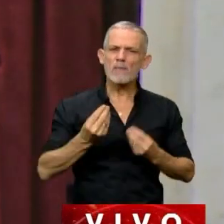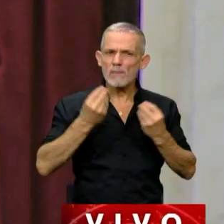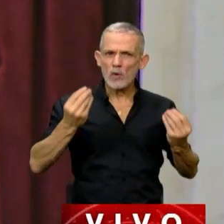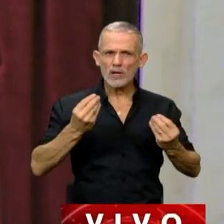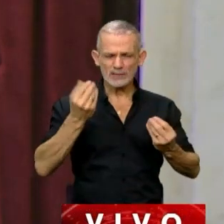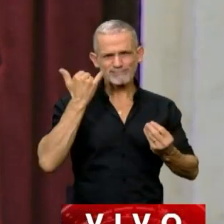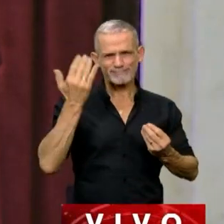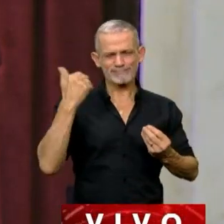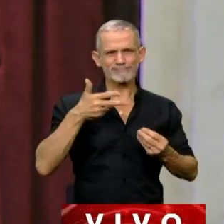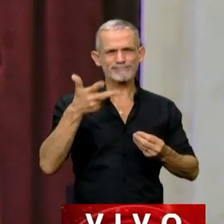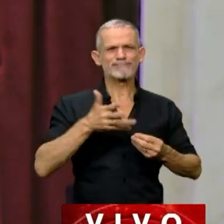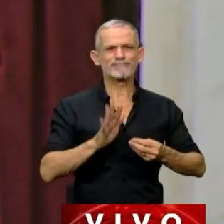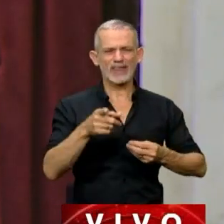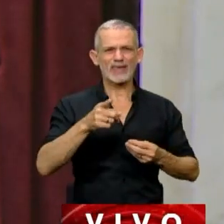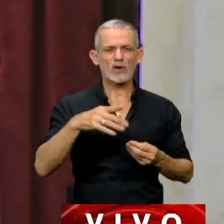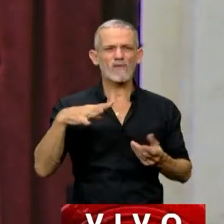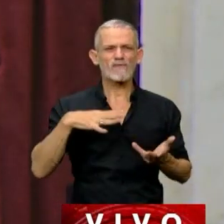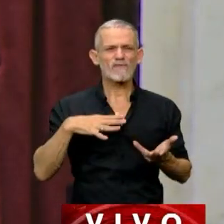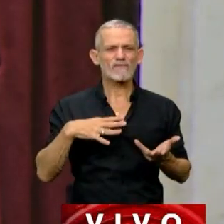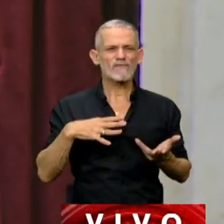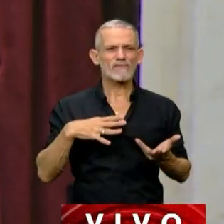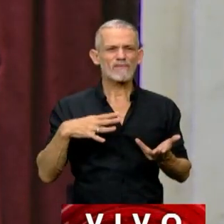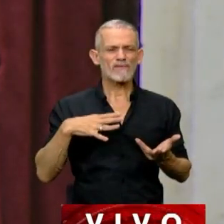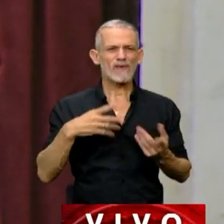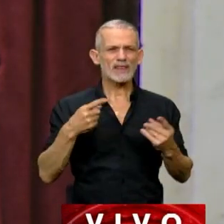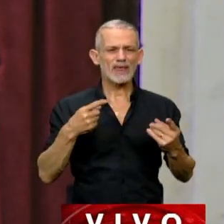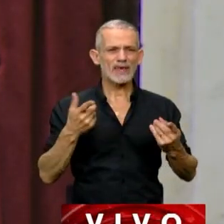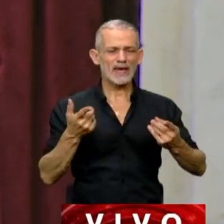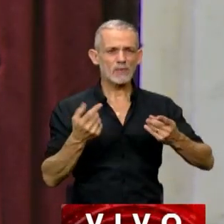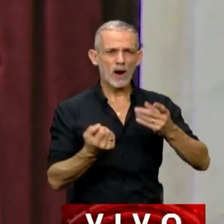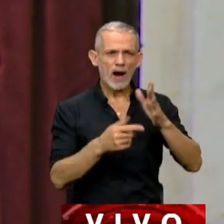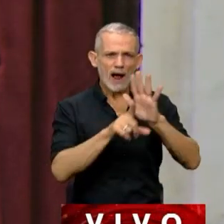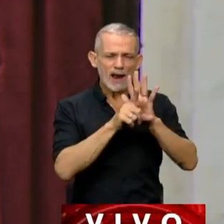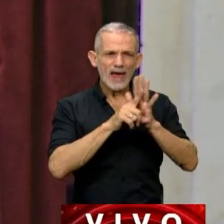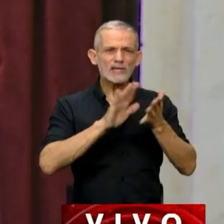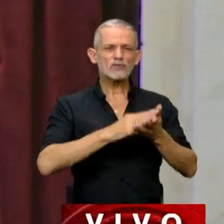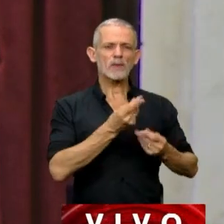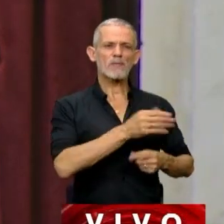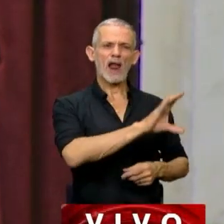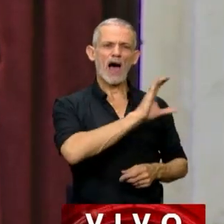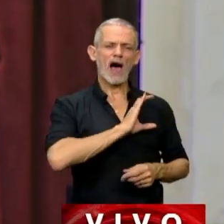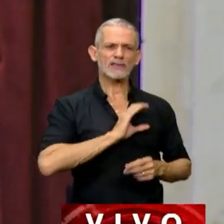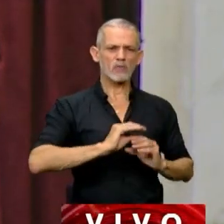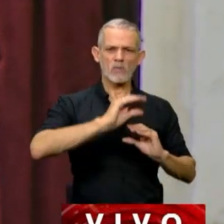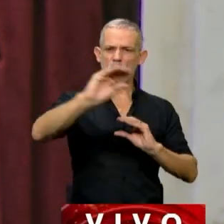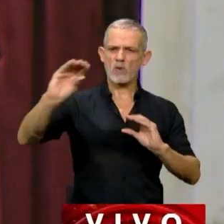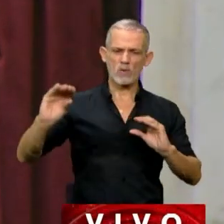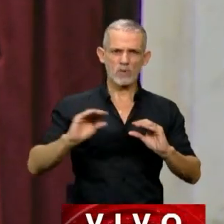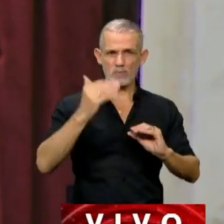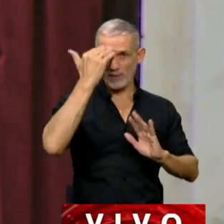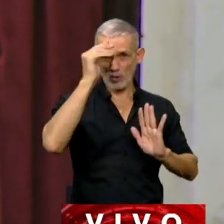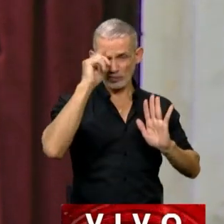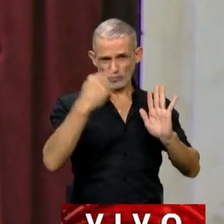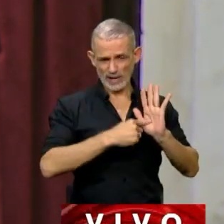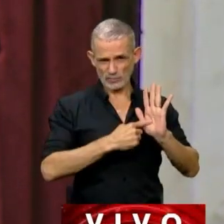ya mencionada falta de sanción de una ley de coparticipación, ¿no? Ese incumplimiento de la